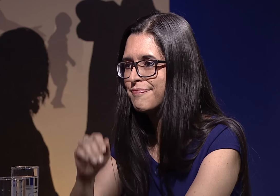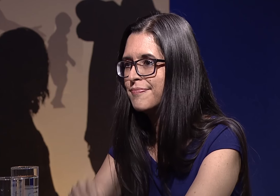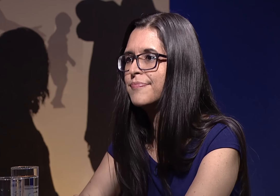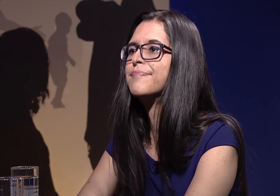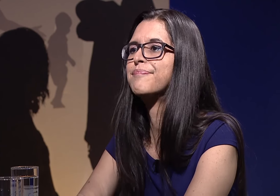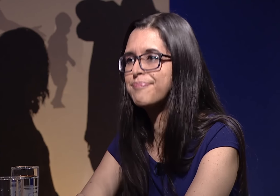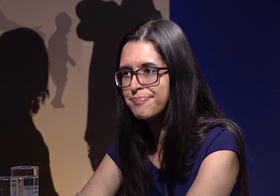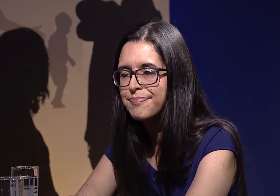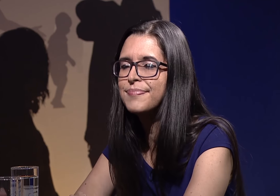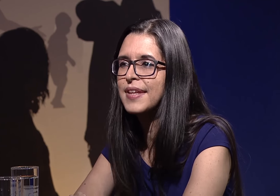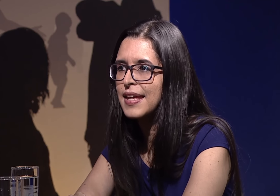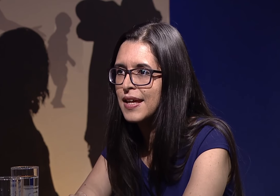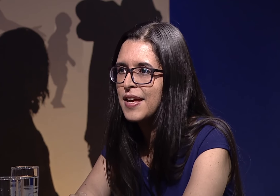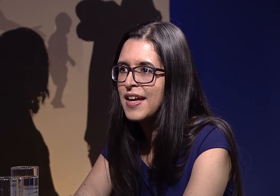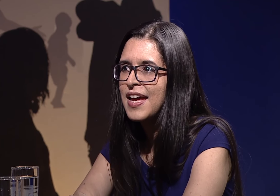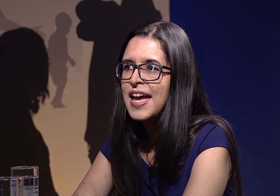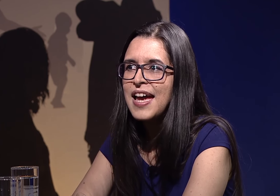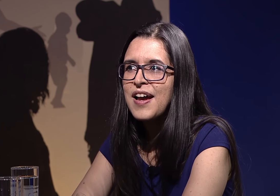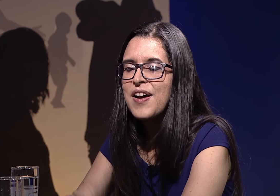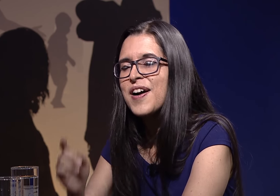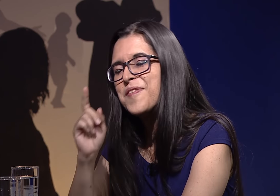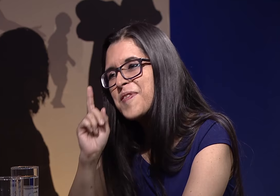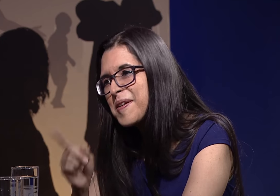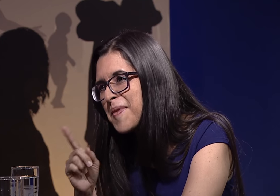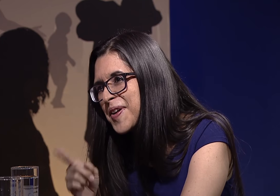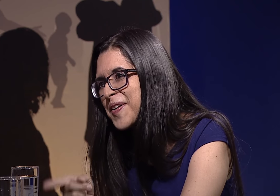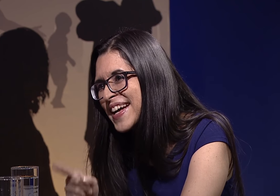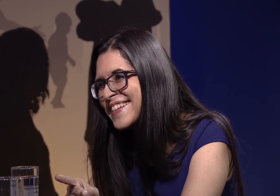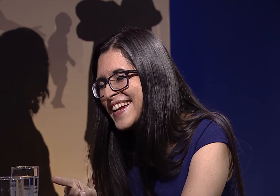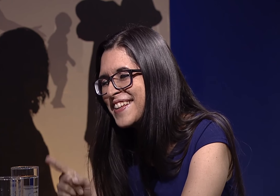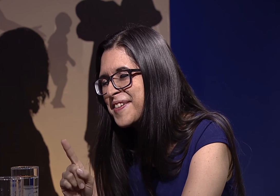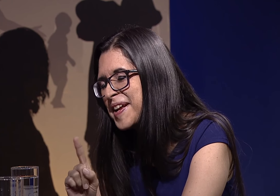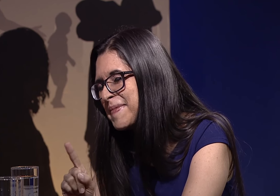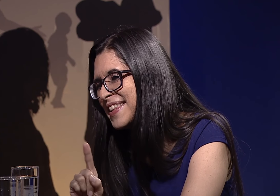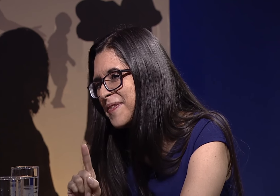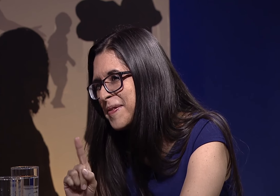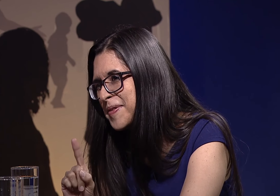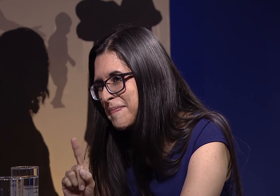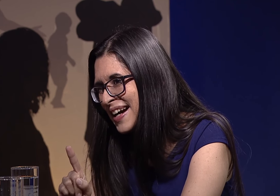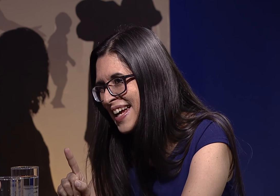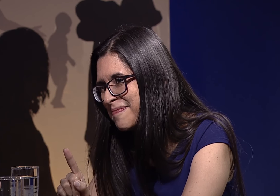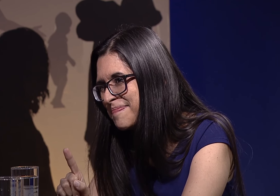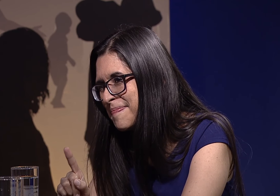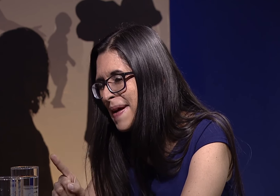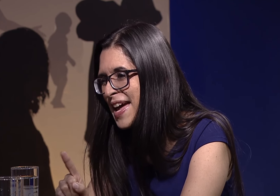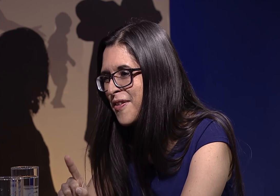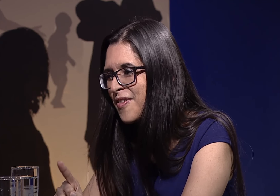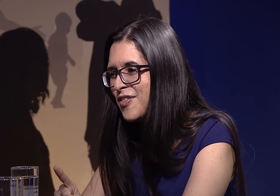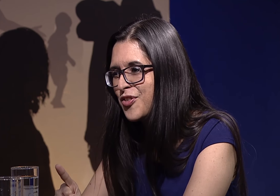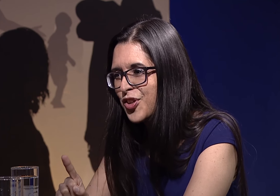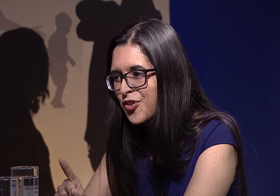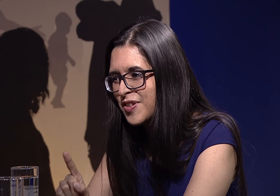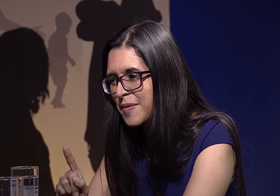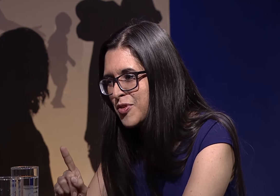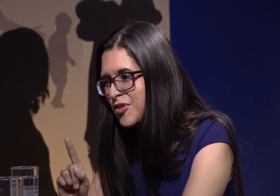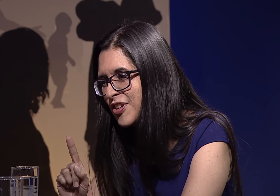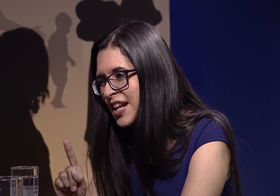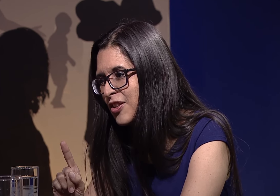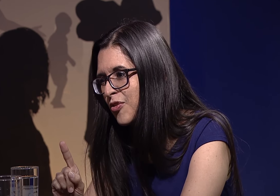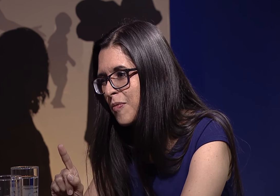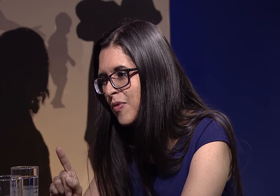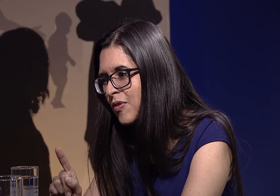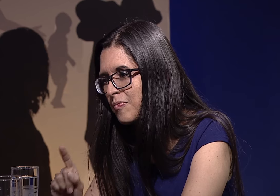youtube.com/elgrimorio. El Grimorio. Uh-huh. ¿Y qué es El Grimorio, para terminar? Un grimorio es tradicionalmente un libro de magia, pero nosotros lo